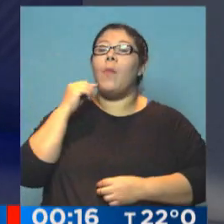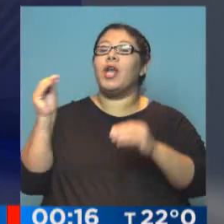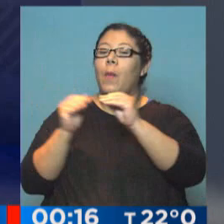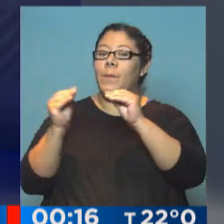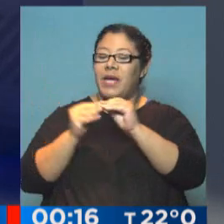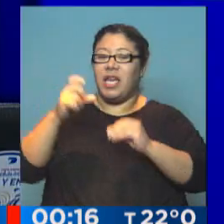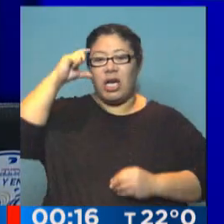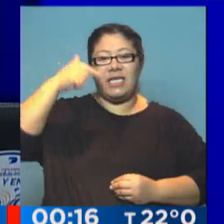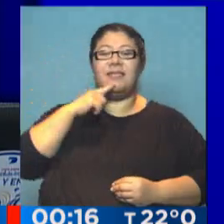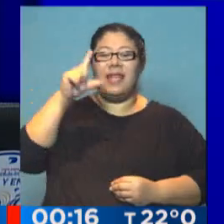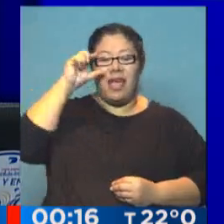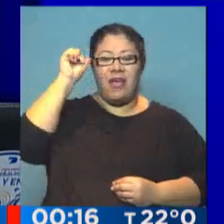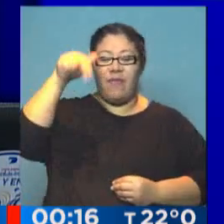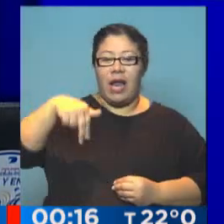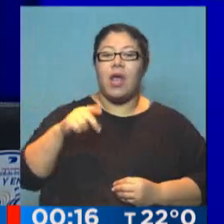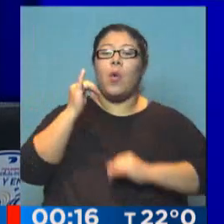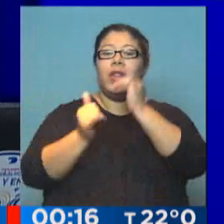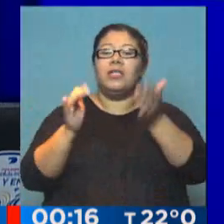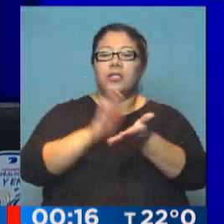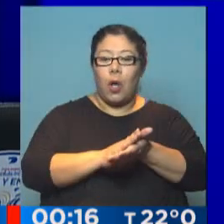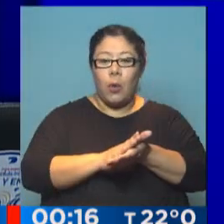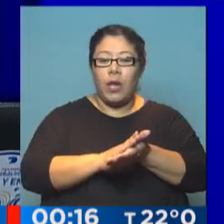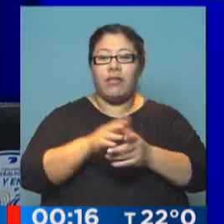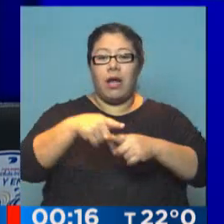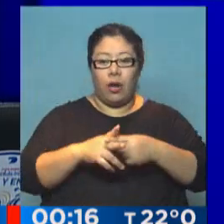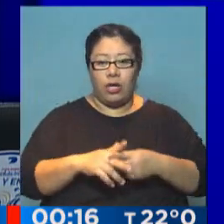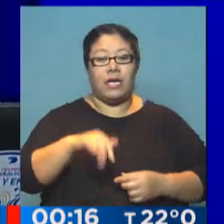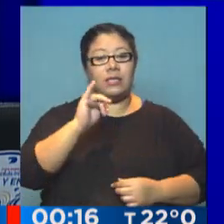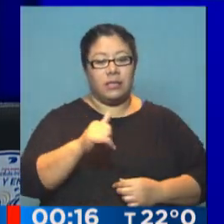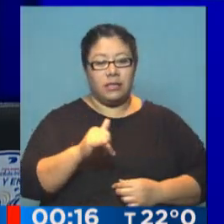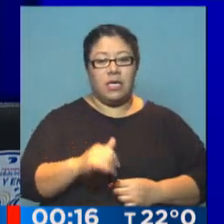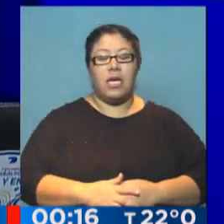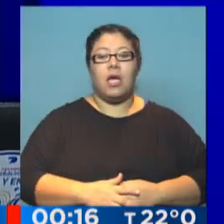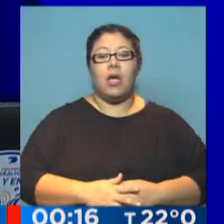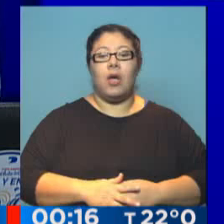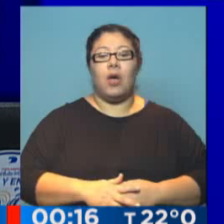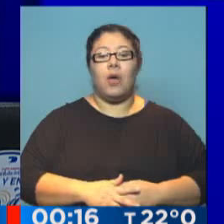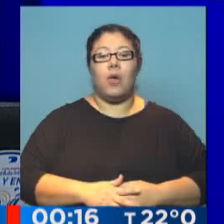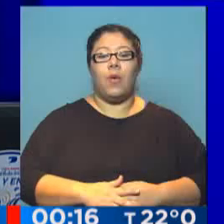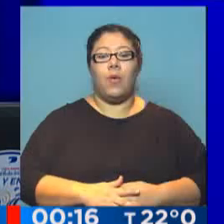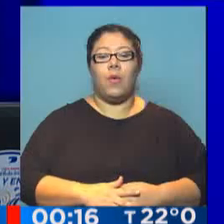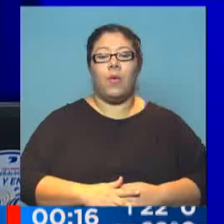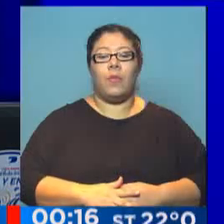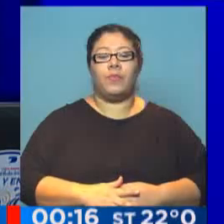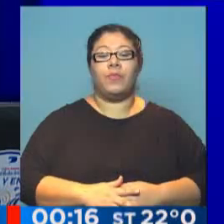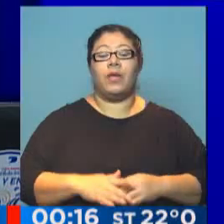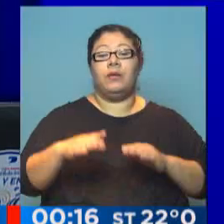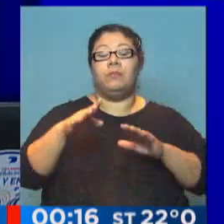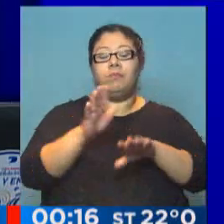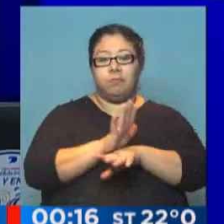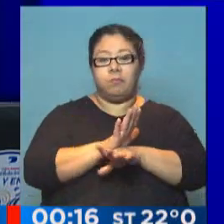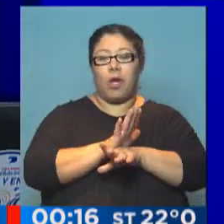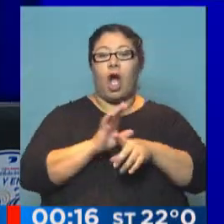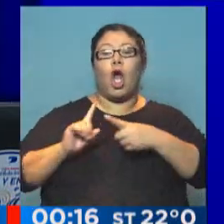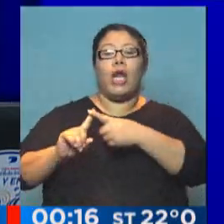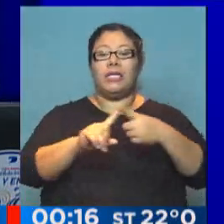Esteban. Buenas noches, Pablo. Hoy te voy a hablar del lanzamiento de Guaira 3.1, el sistema operativo de Conectar Igualdad, que viene con un